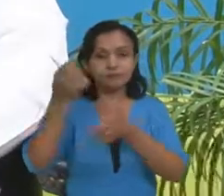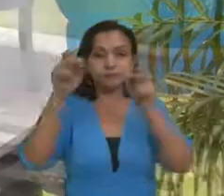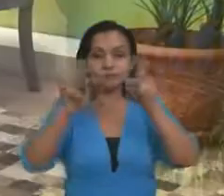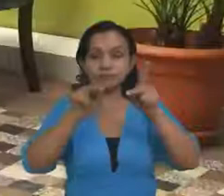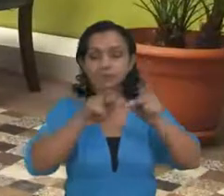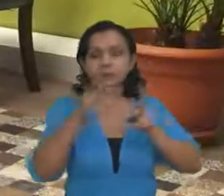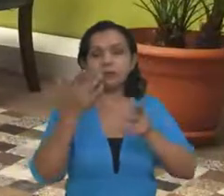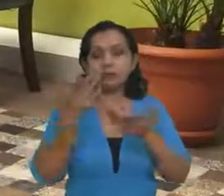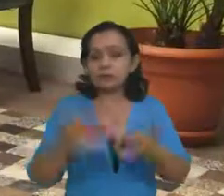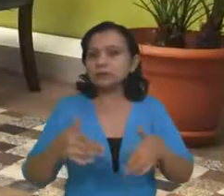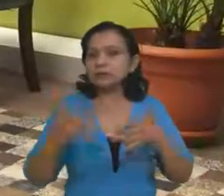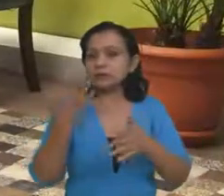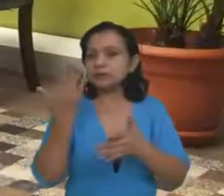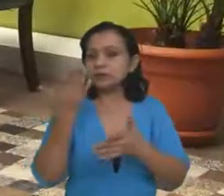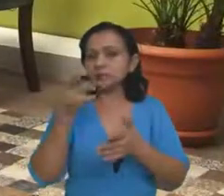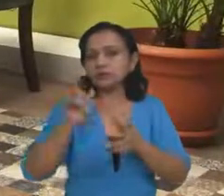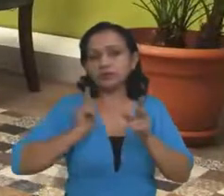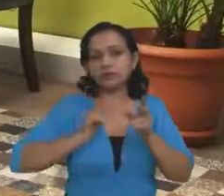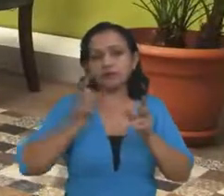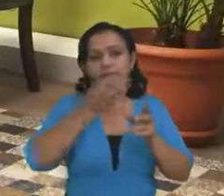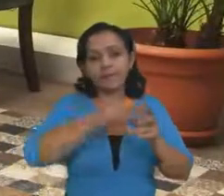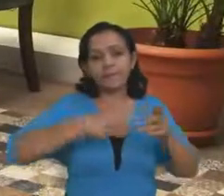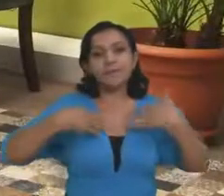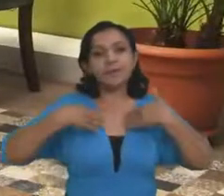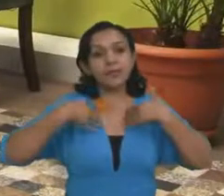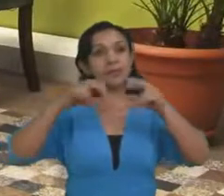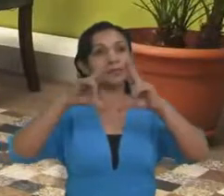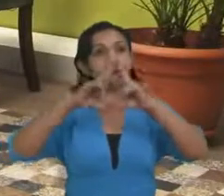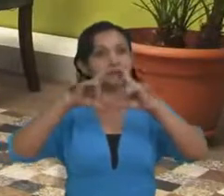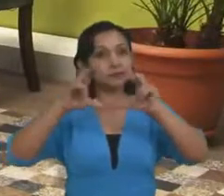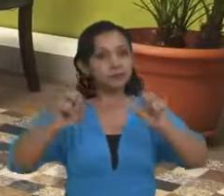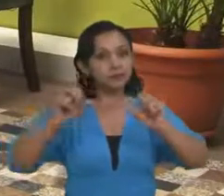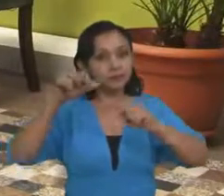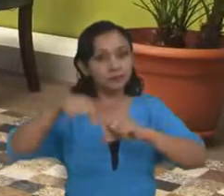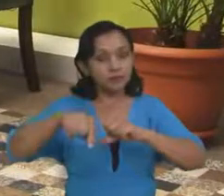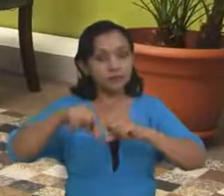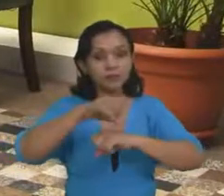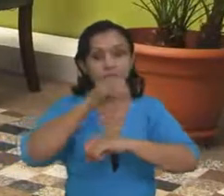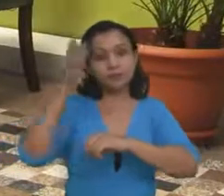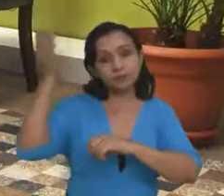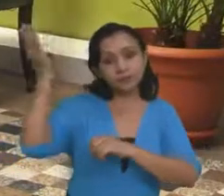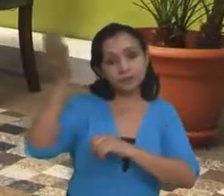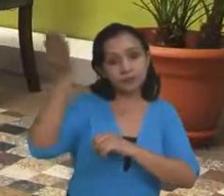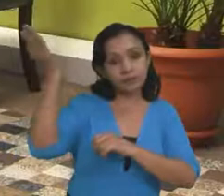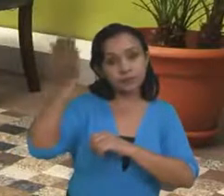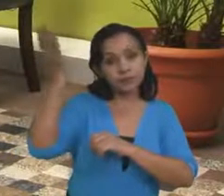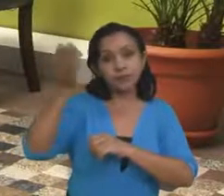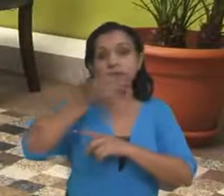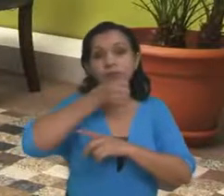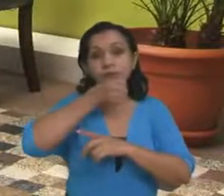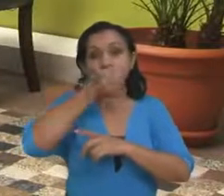muy interesante eso que ya cuenta el Ministerio de Salud. También hoy estábamos en una conferencia de prensa en,